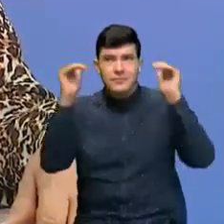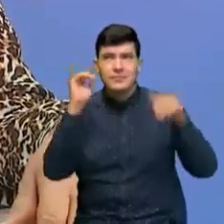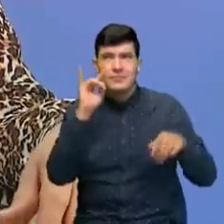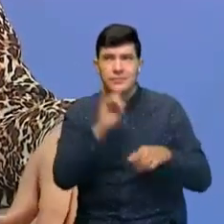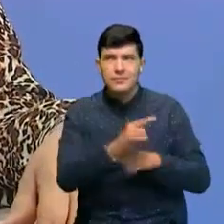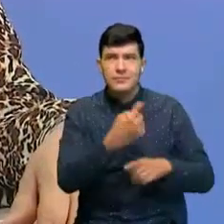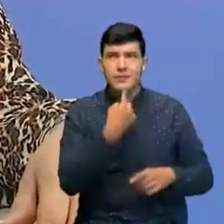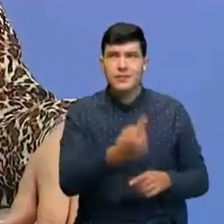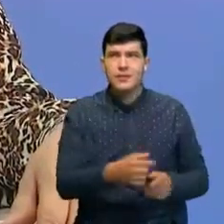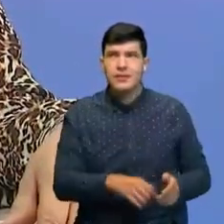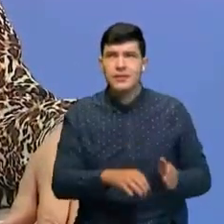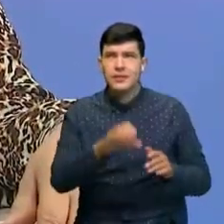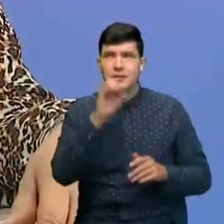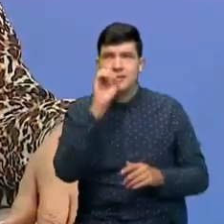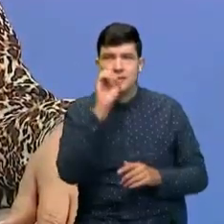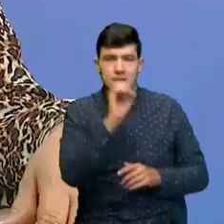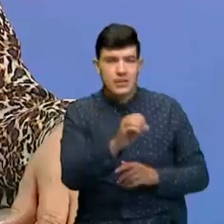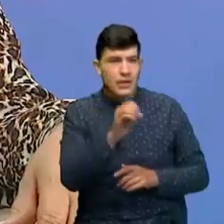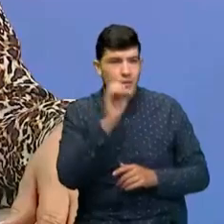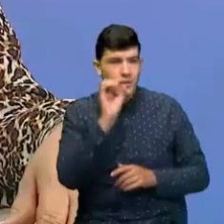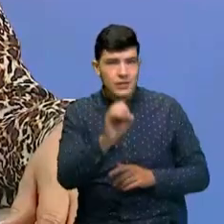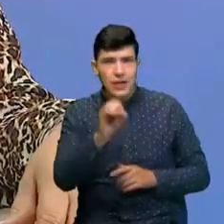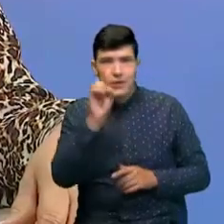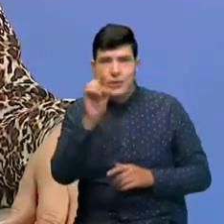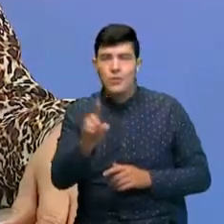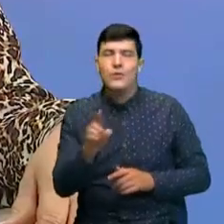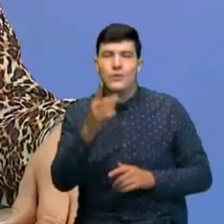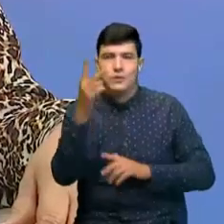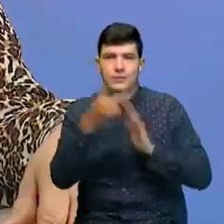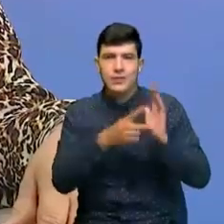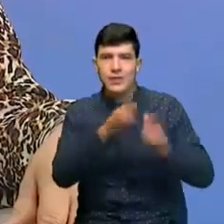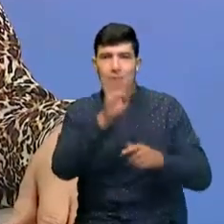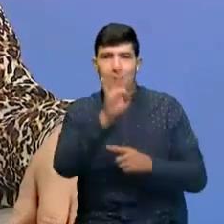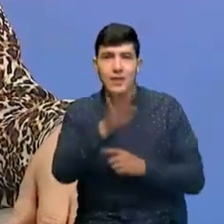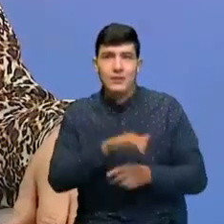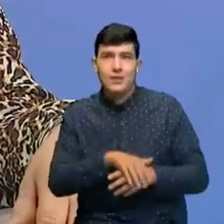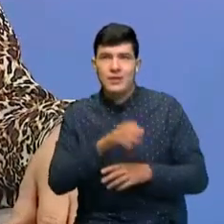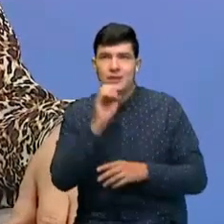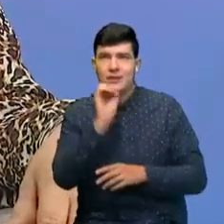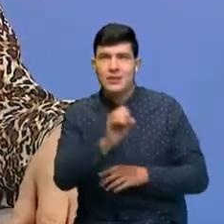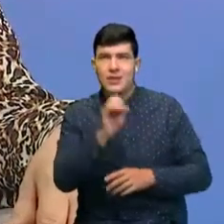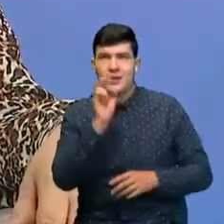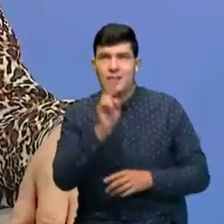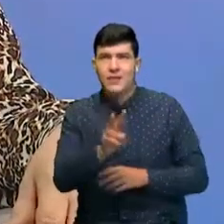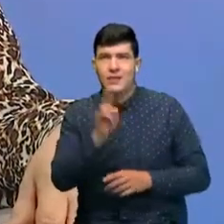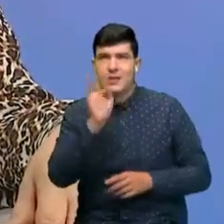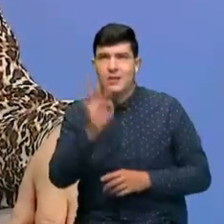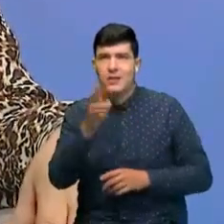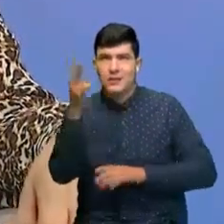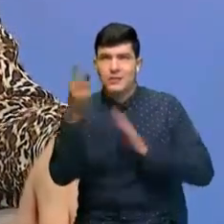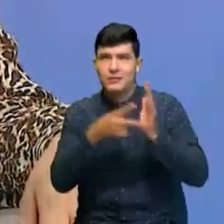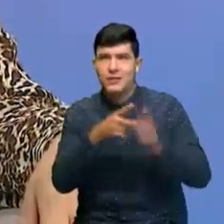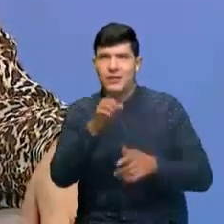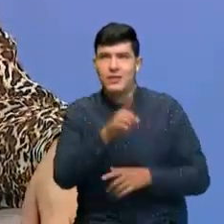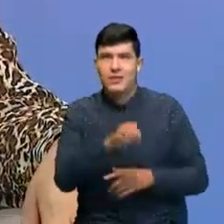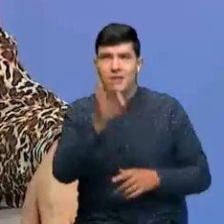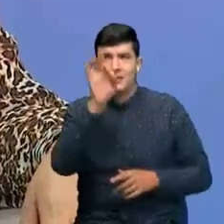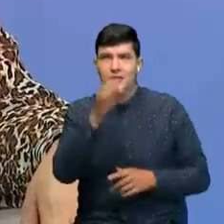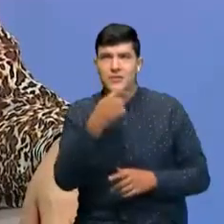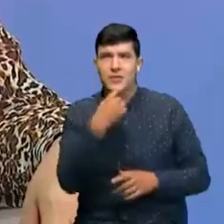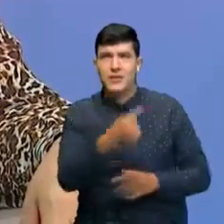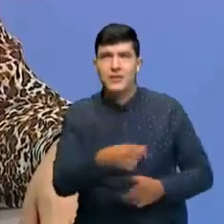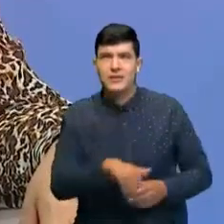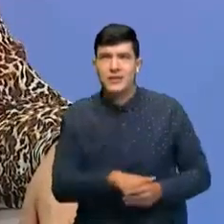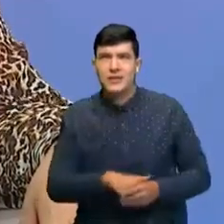¿sí? La 001 del 2004 y la 024 del 2018, donde